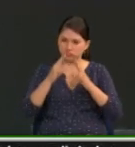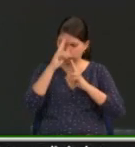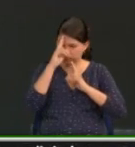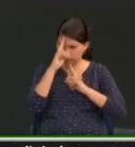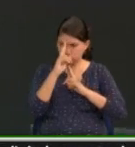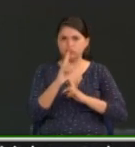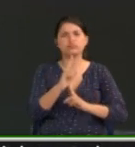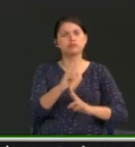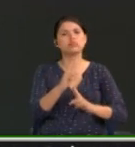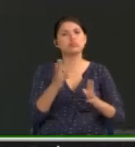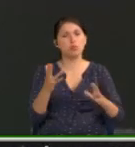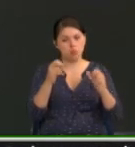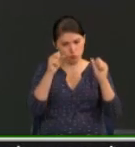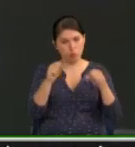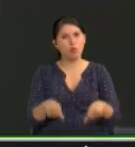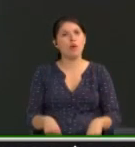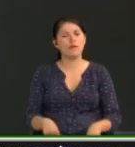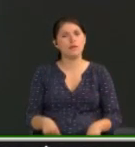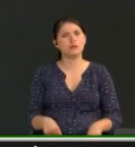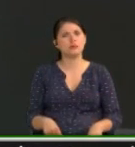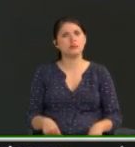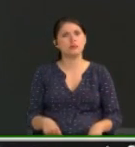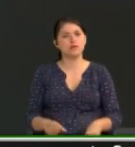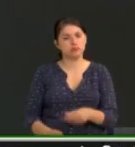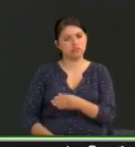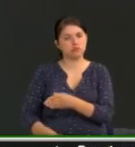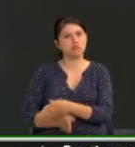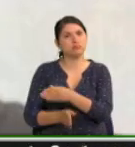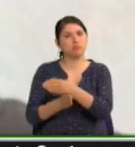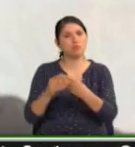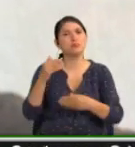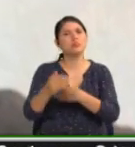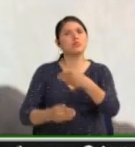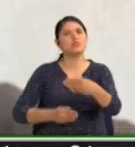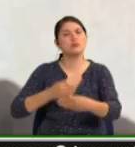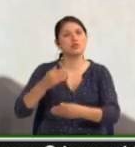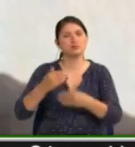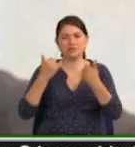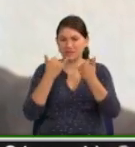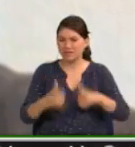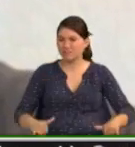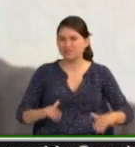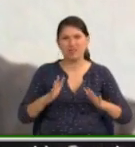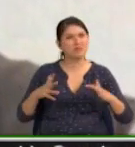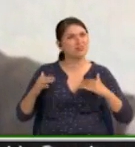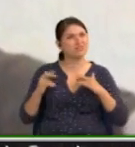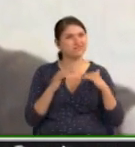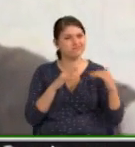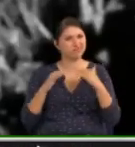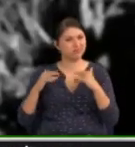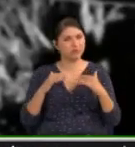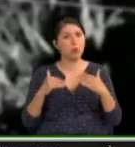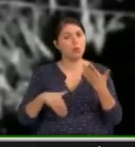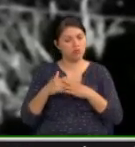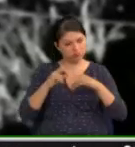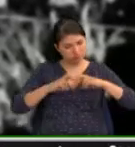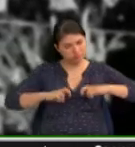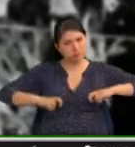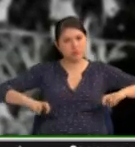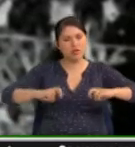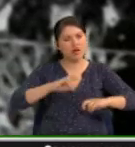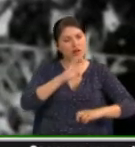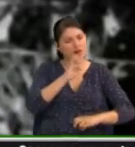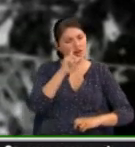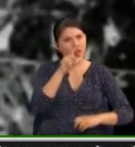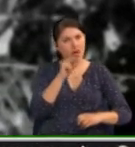simbólico podamos continuar en ese proceso de terminar esta guerra. Podamos sentarnos con el